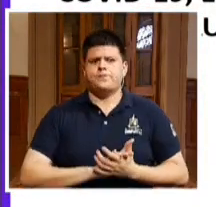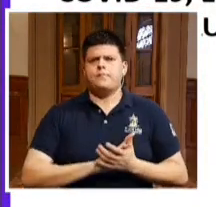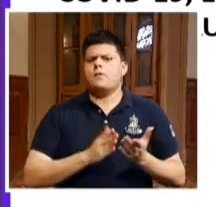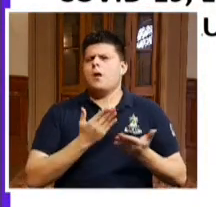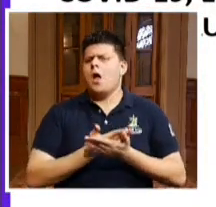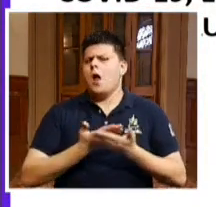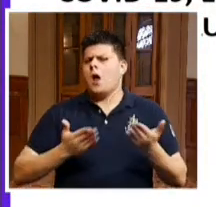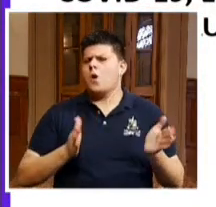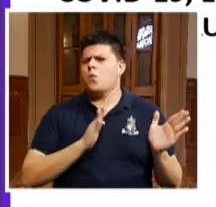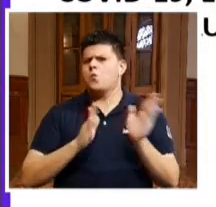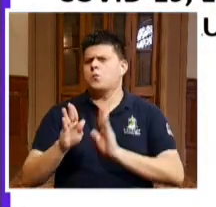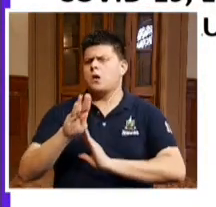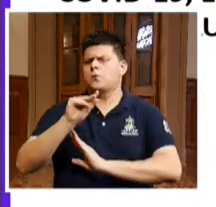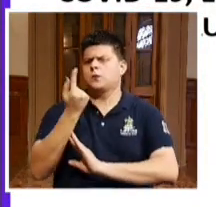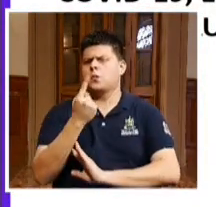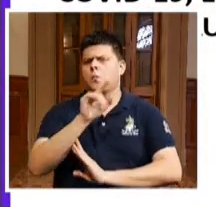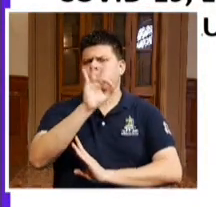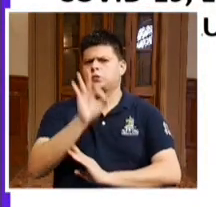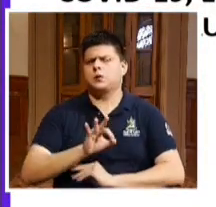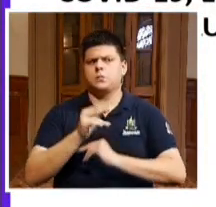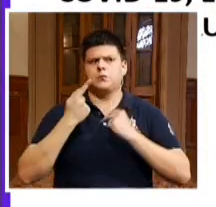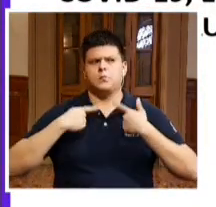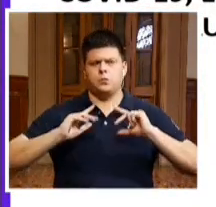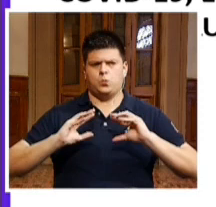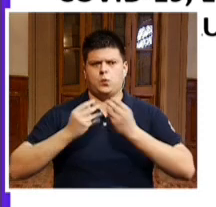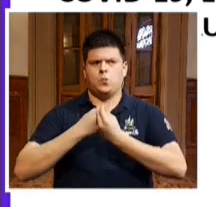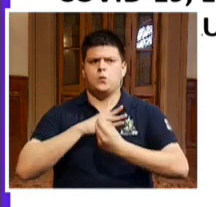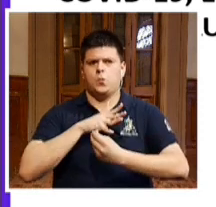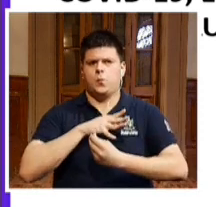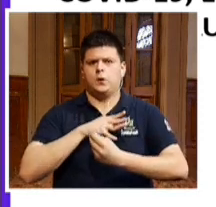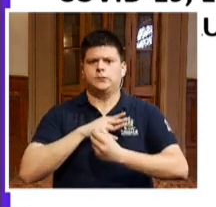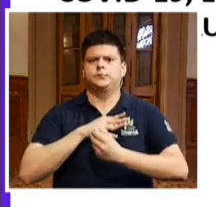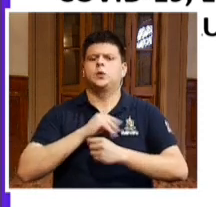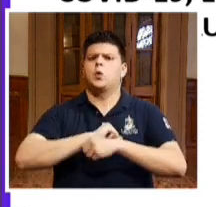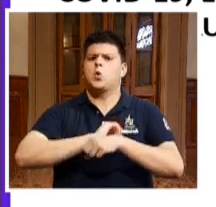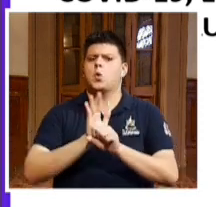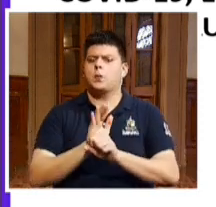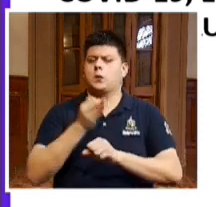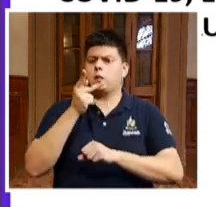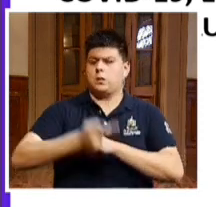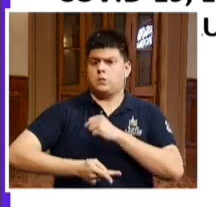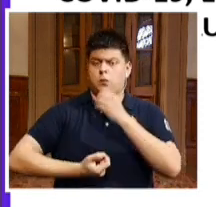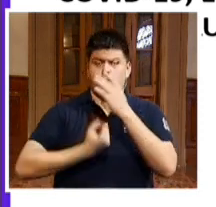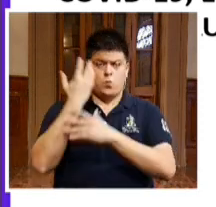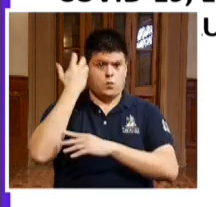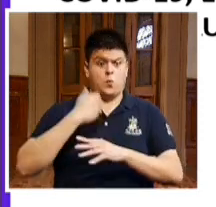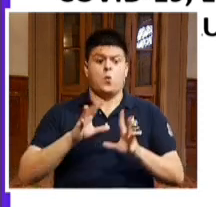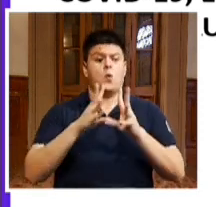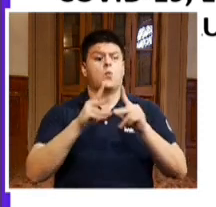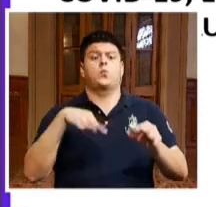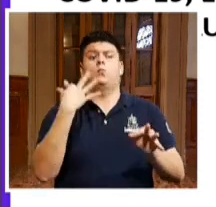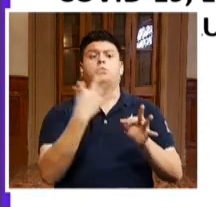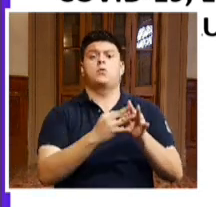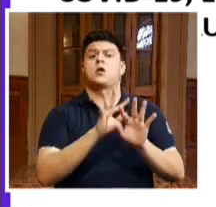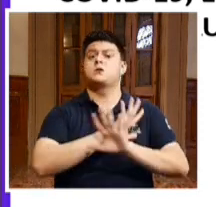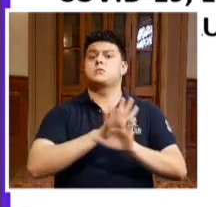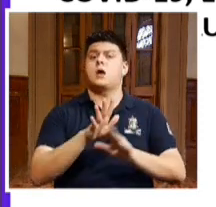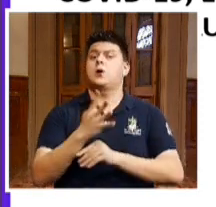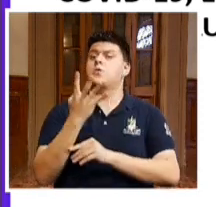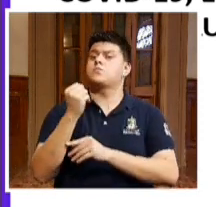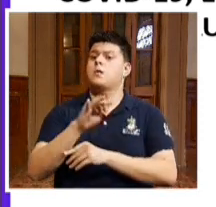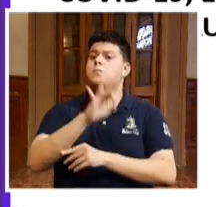Hasta hoy el 91% de las personas con COVID-19 en Nuevo León ya se han recuperado y un 9% que